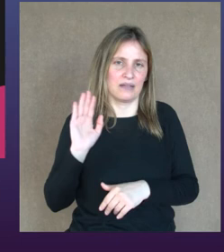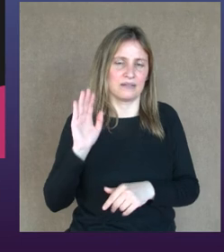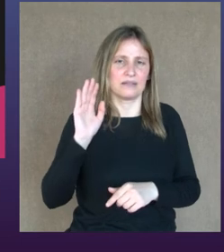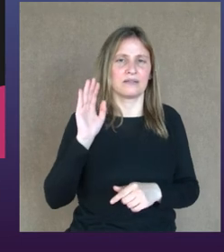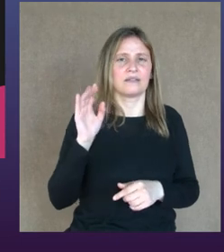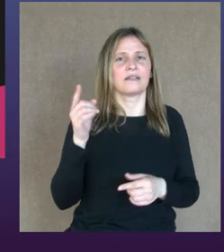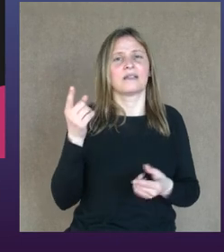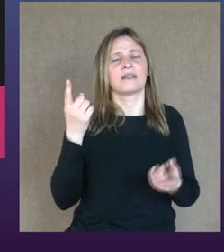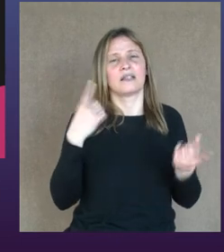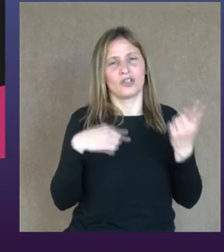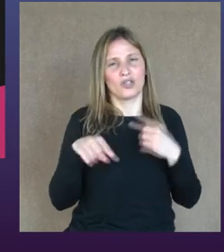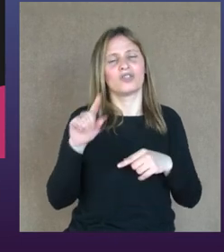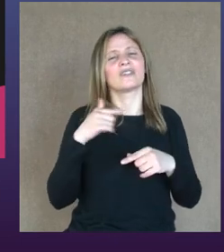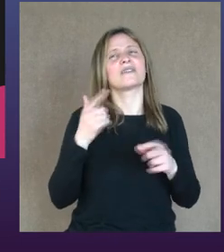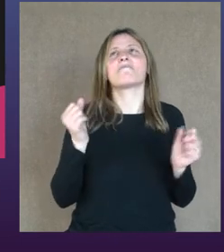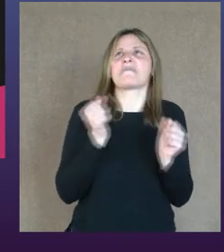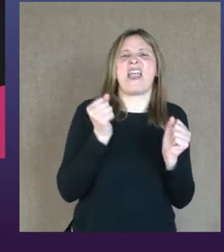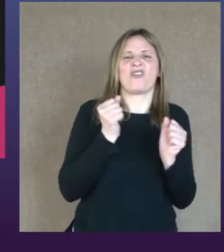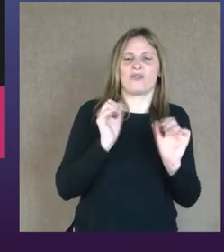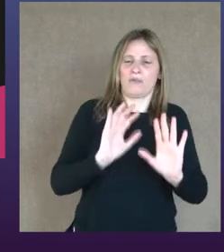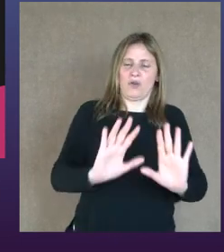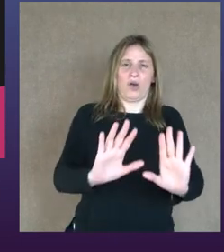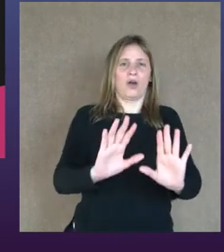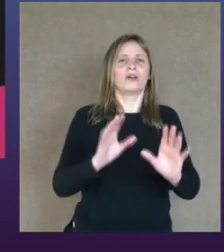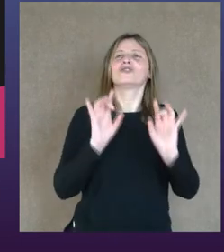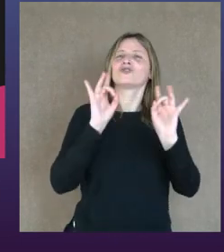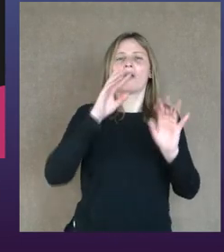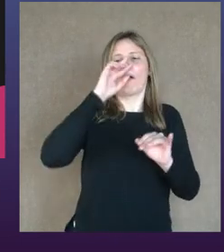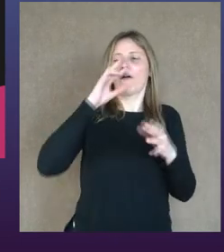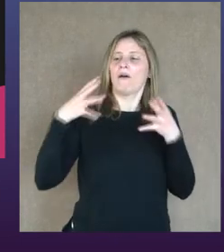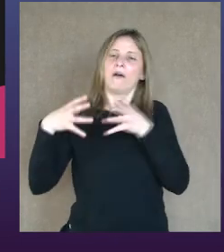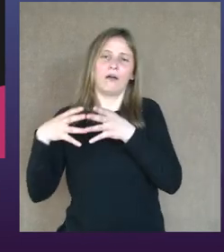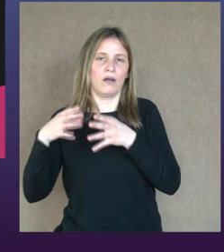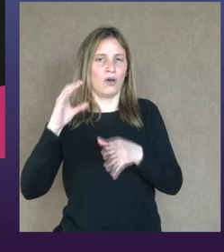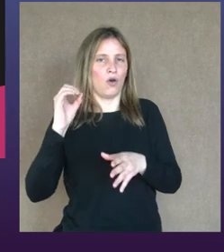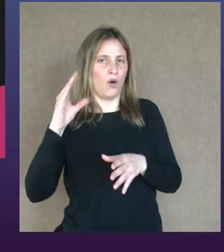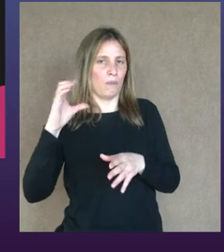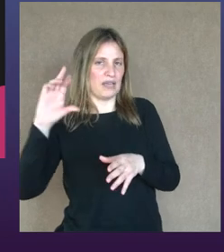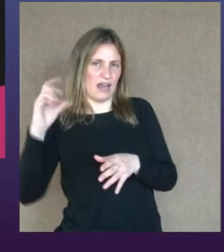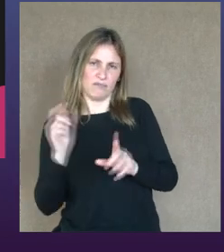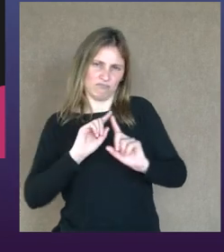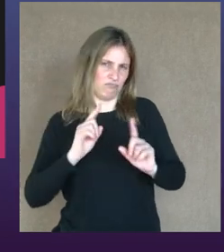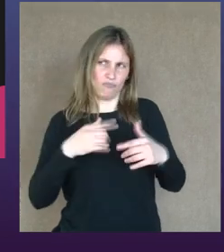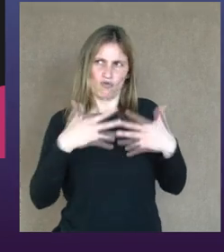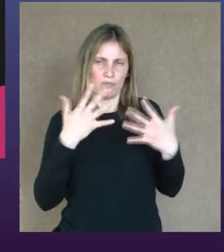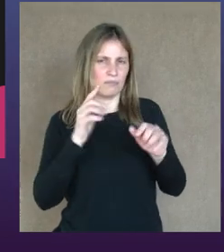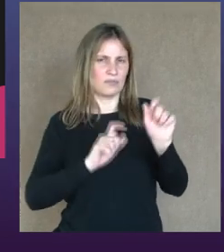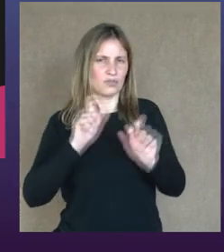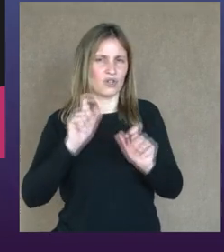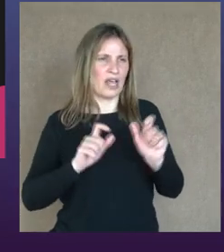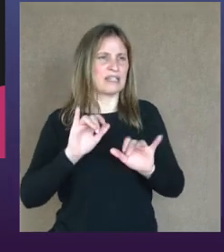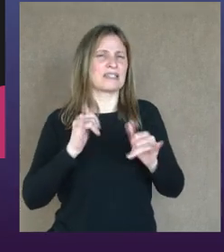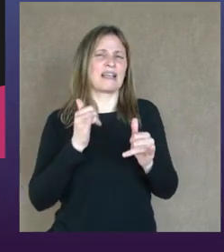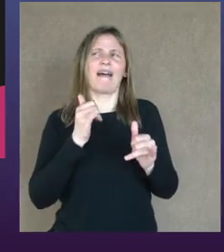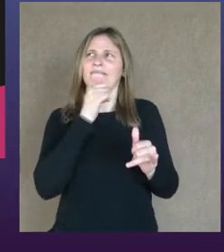Entonces hay que perder ese miedo que la ópera es elite, porque no es elite, fue lo que ya pasó a la historia,